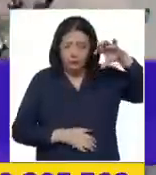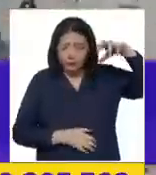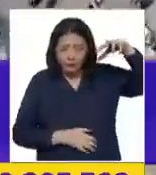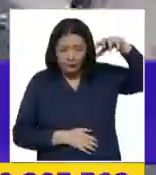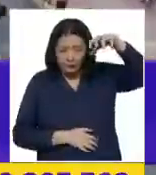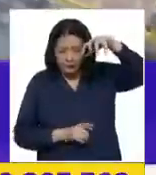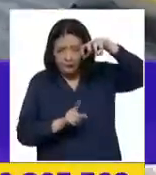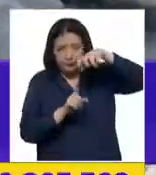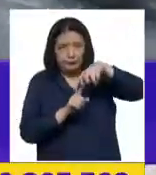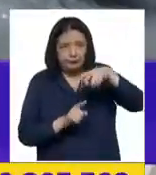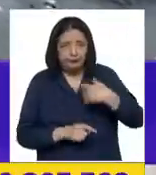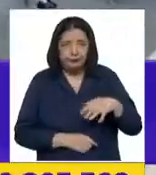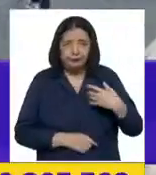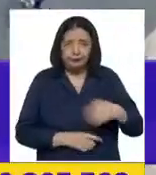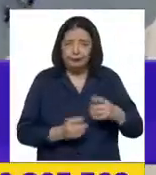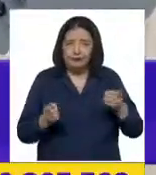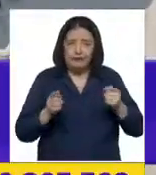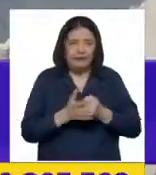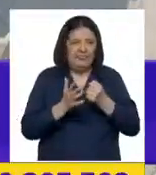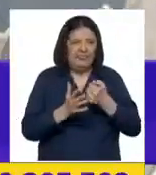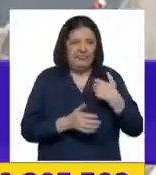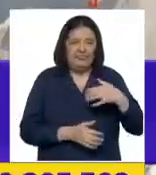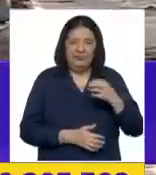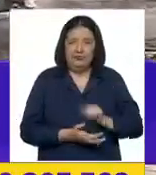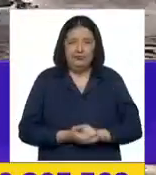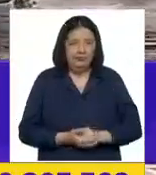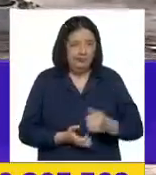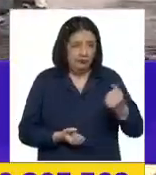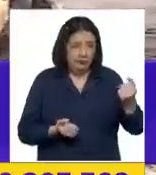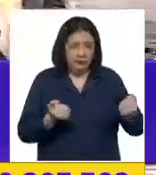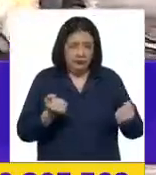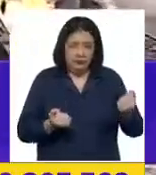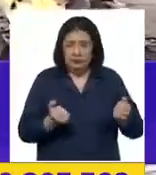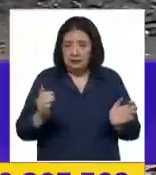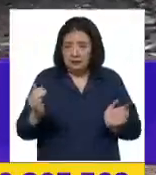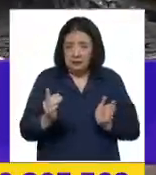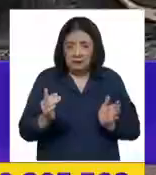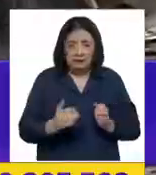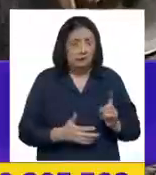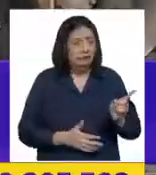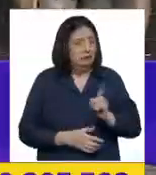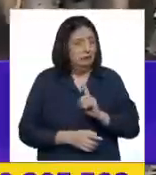se observa la magnitud del accidente ocasionado. La combi quedó inservible, al